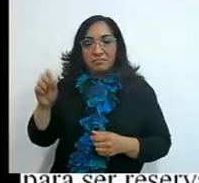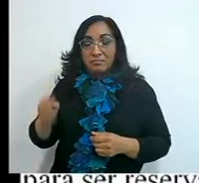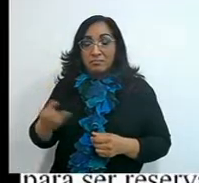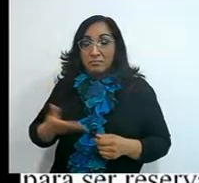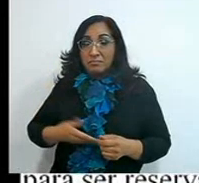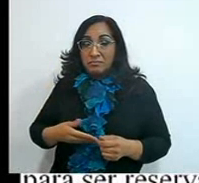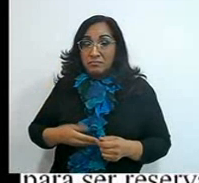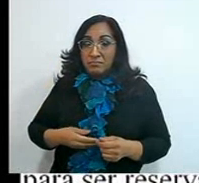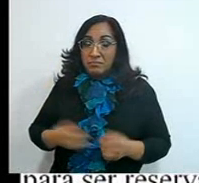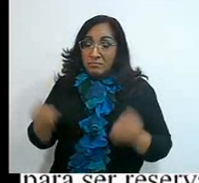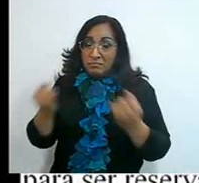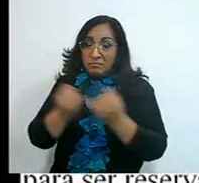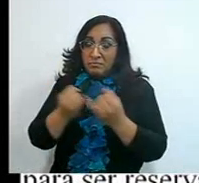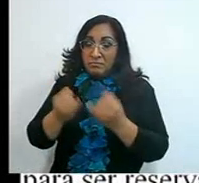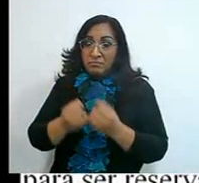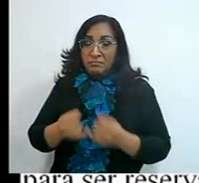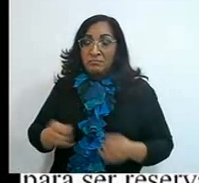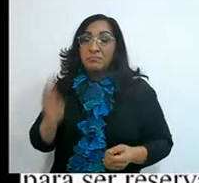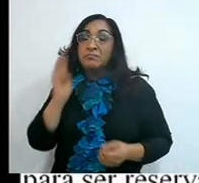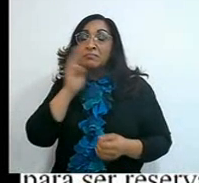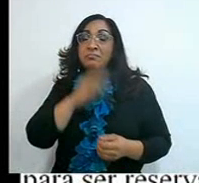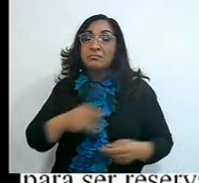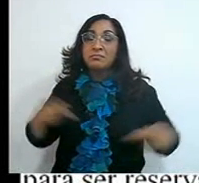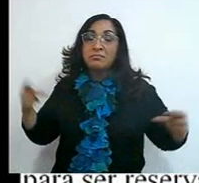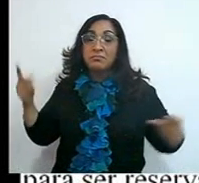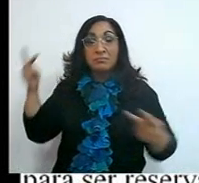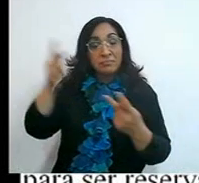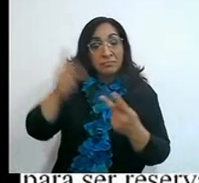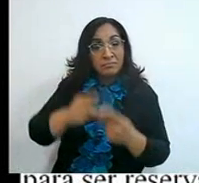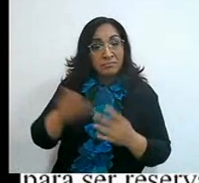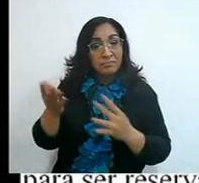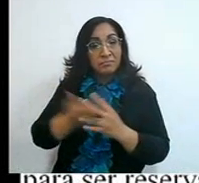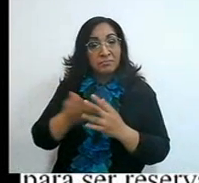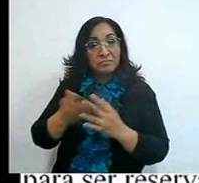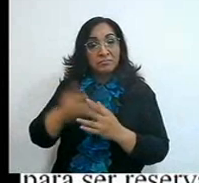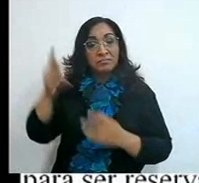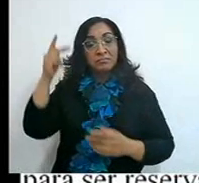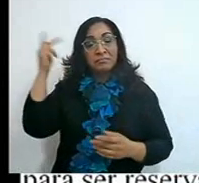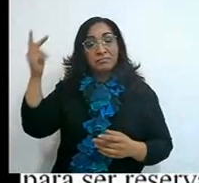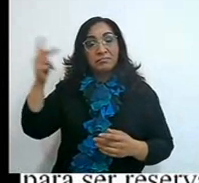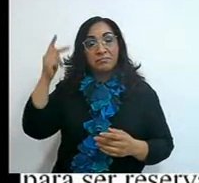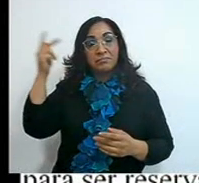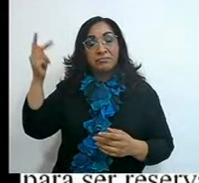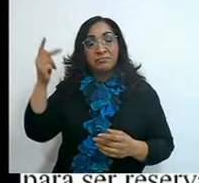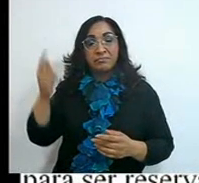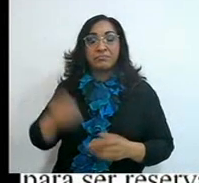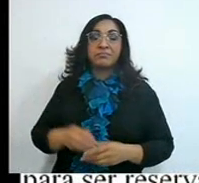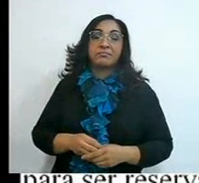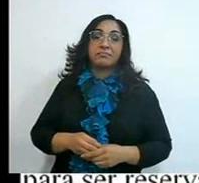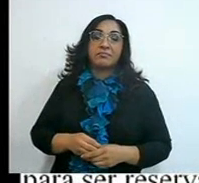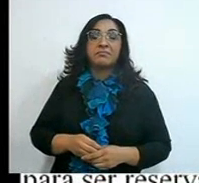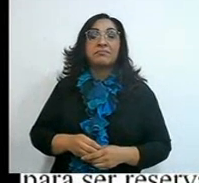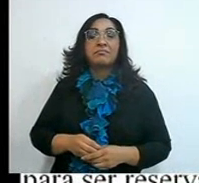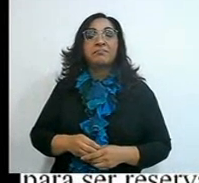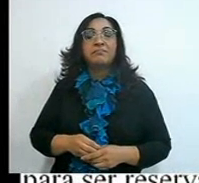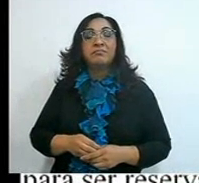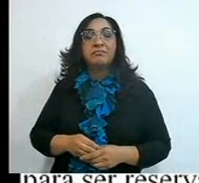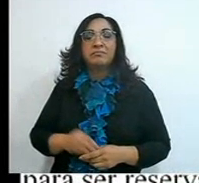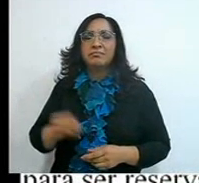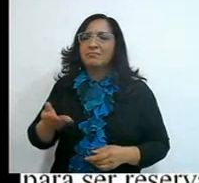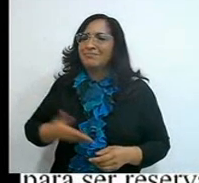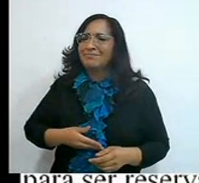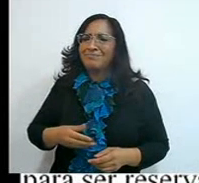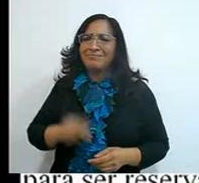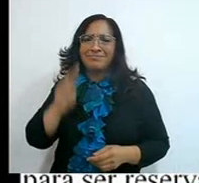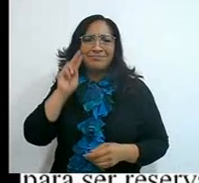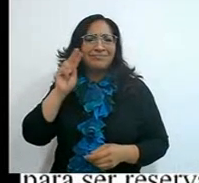hubo también falsos profetas entre el pueblo. Ahí está, falsos profetas entre el pueblo, no tienen que ver